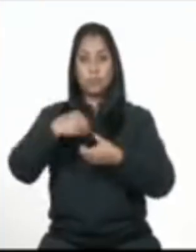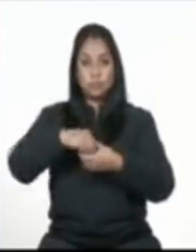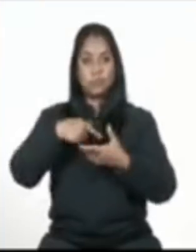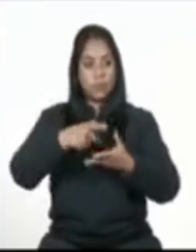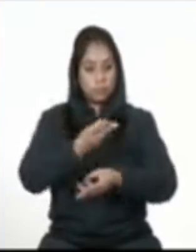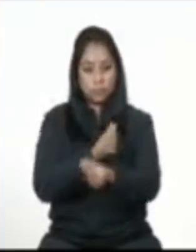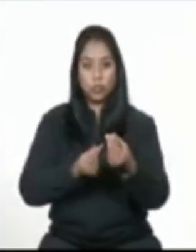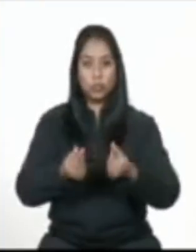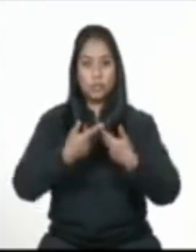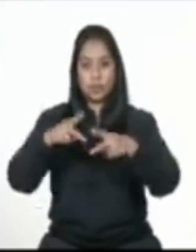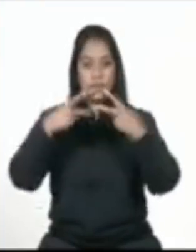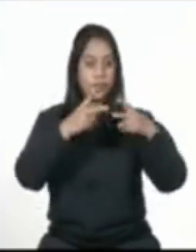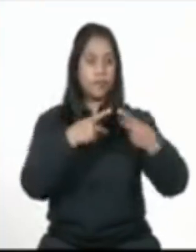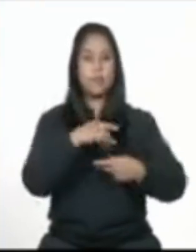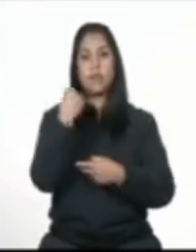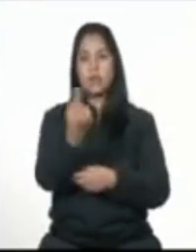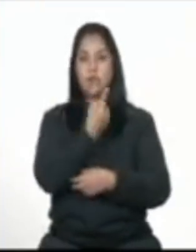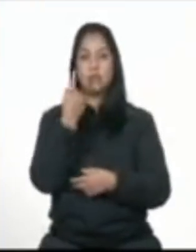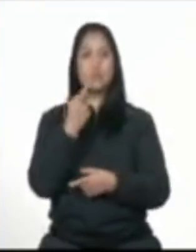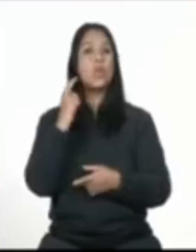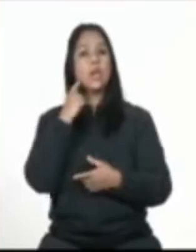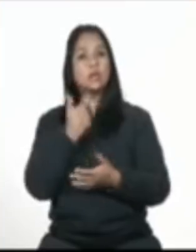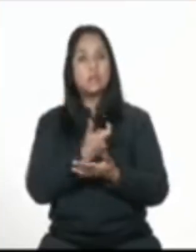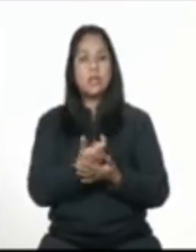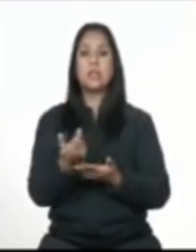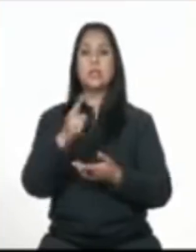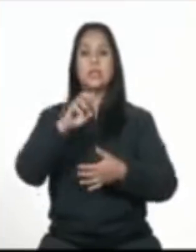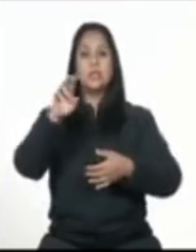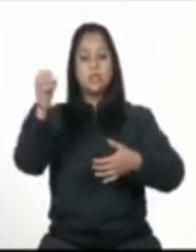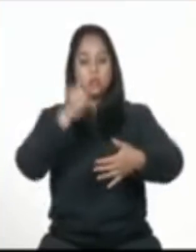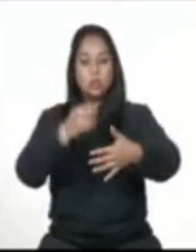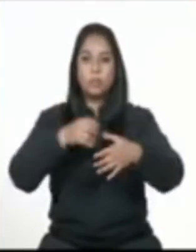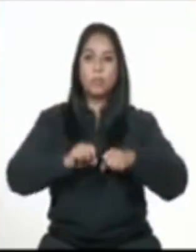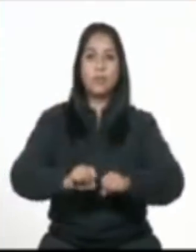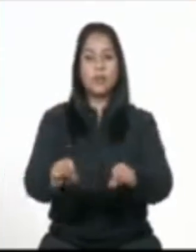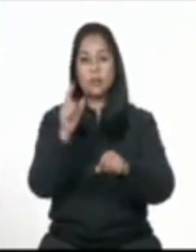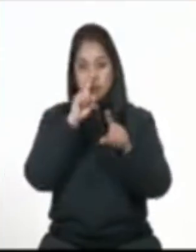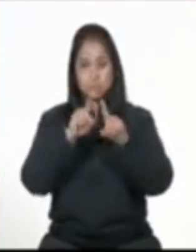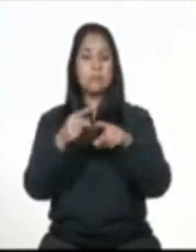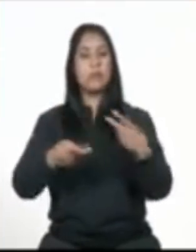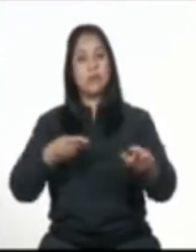estemos abastecidos en todas las tiendas, supermercados y mercados.